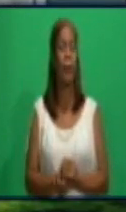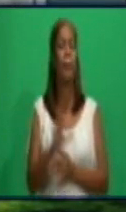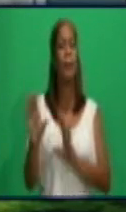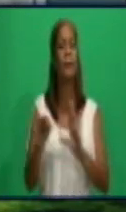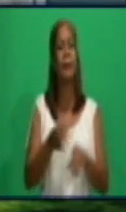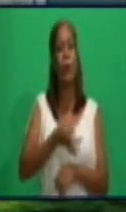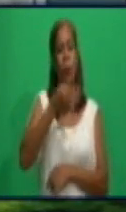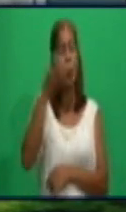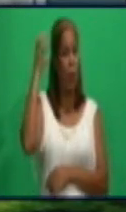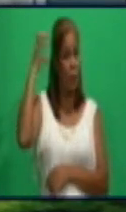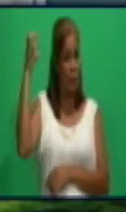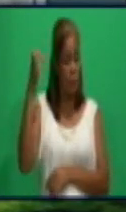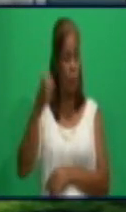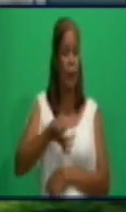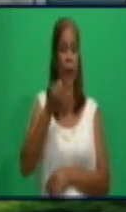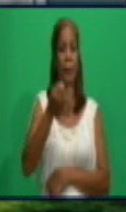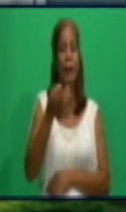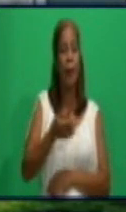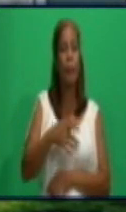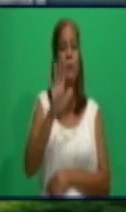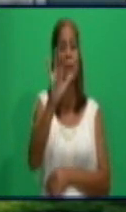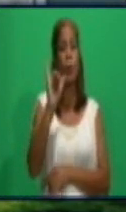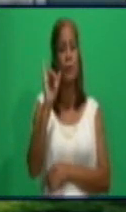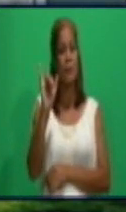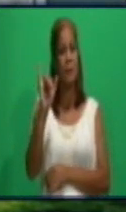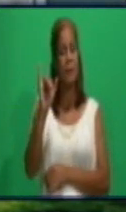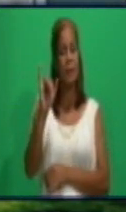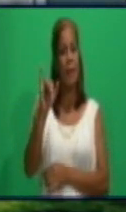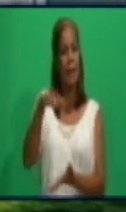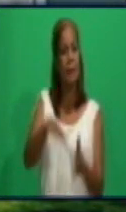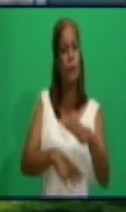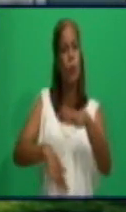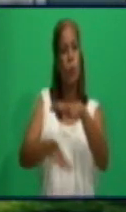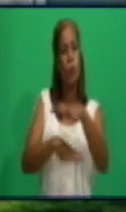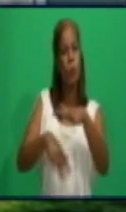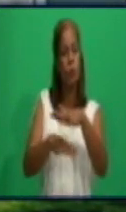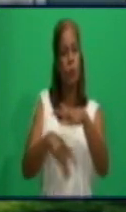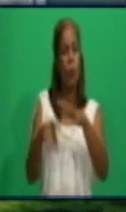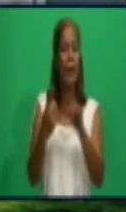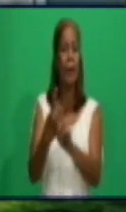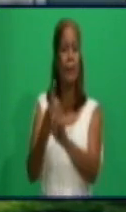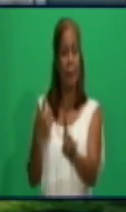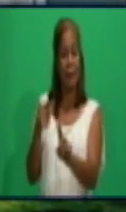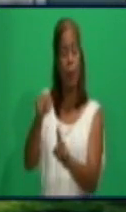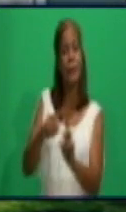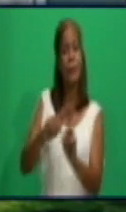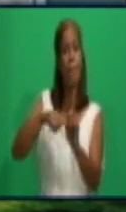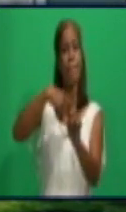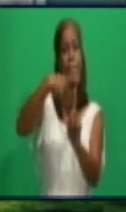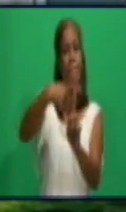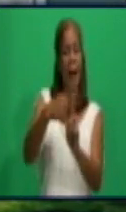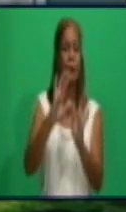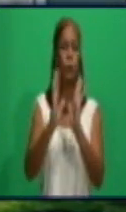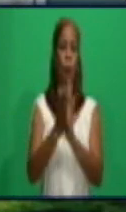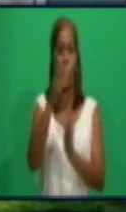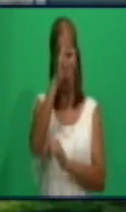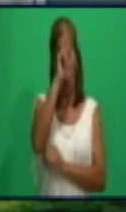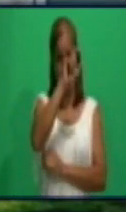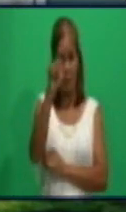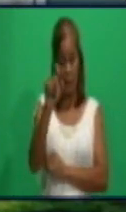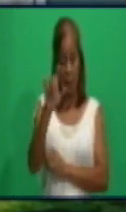hoy hay 56 centros de aislamiento en la provincia. A eso hay que sumarle los hospitales que de manera oficial